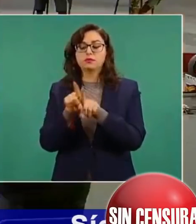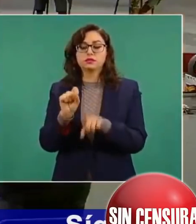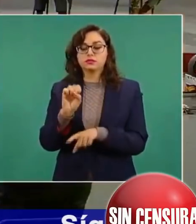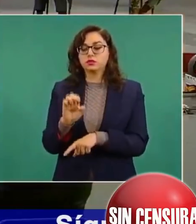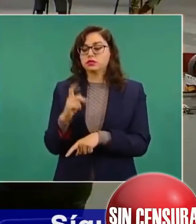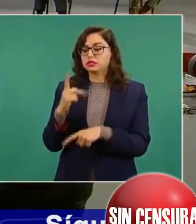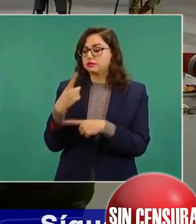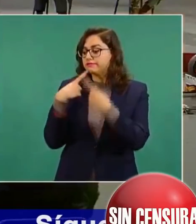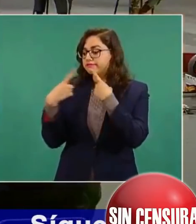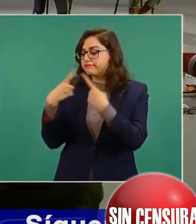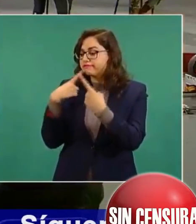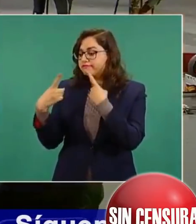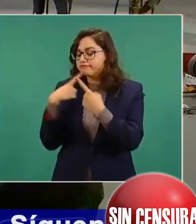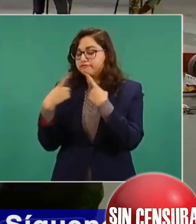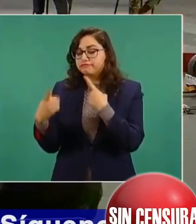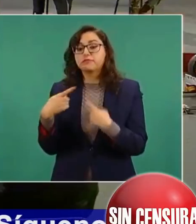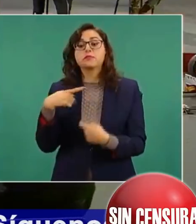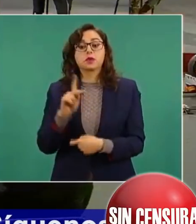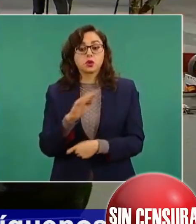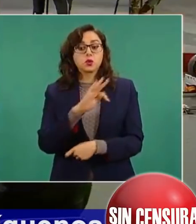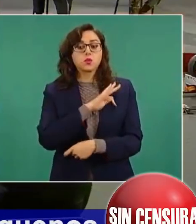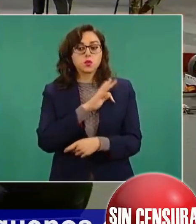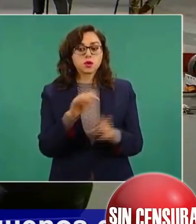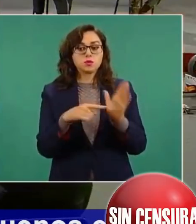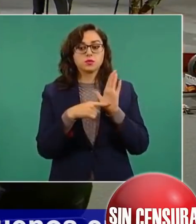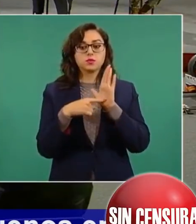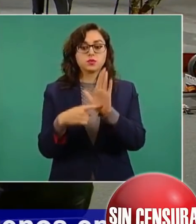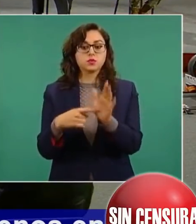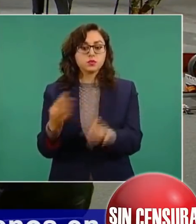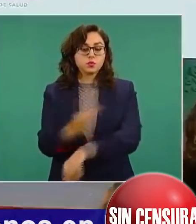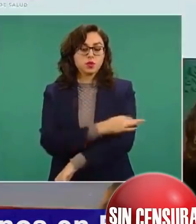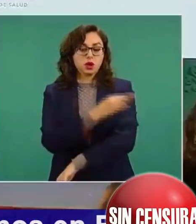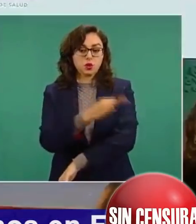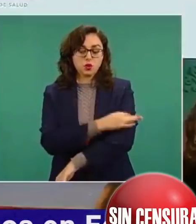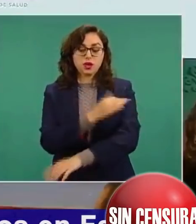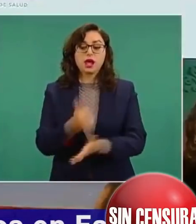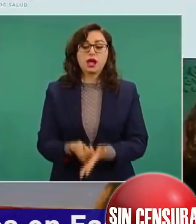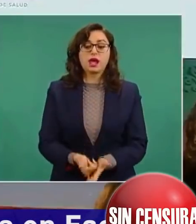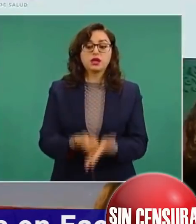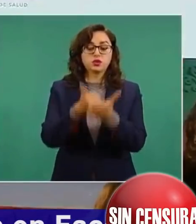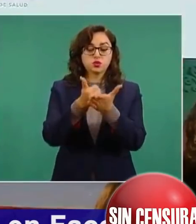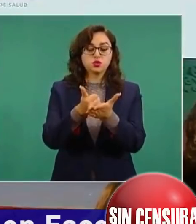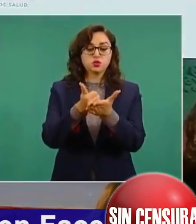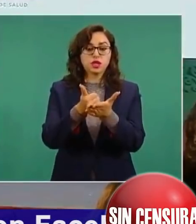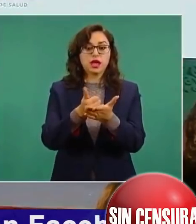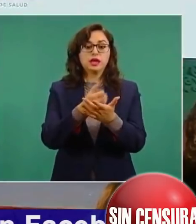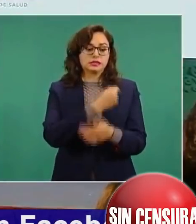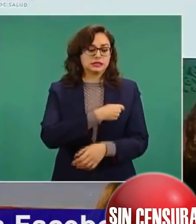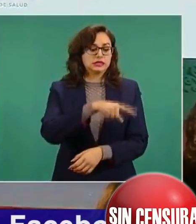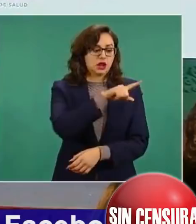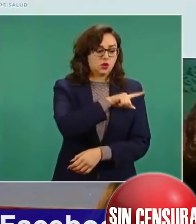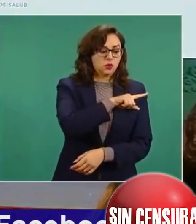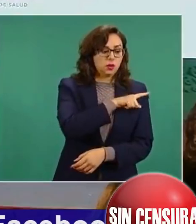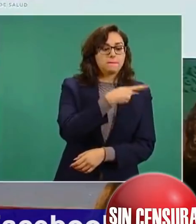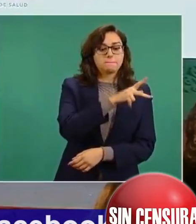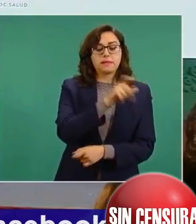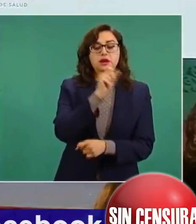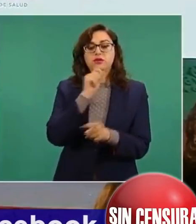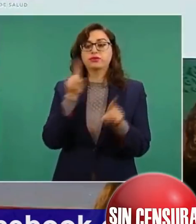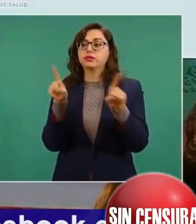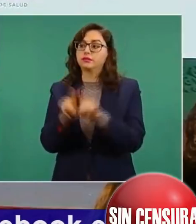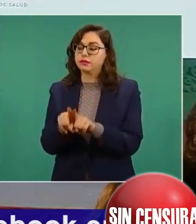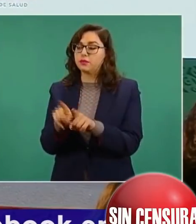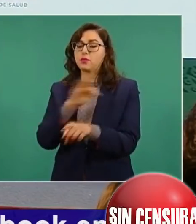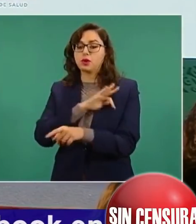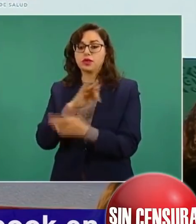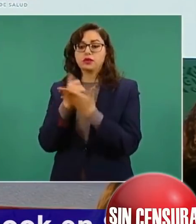Pública. Pero esto muestra cómo la vacuna no solamente es un instrumento pensado desde la salud, sino pensado desde la actividad